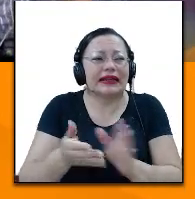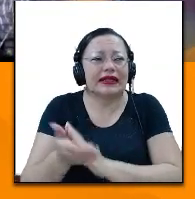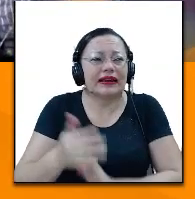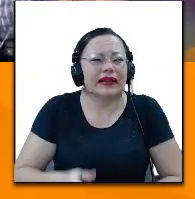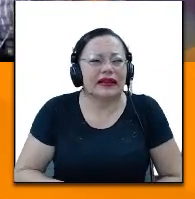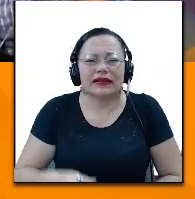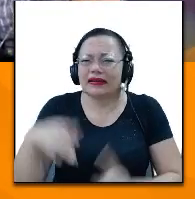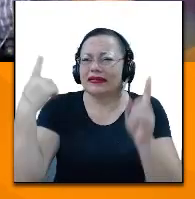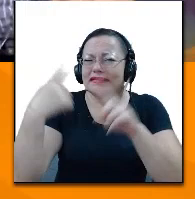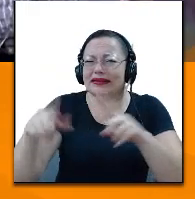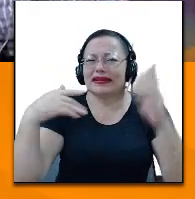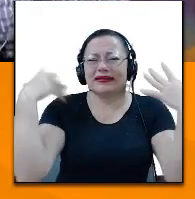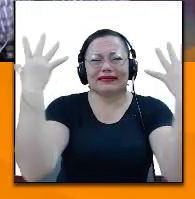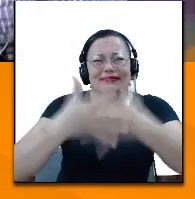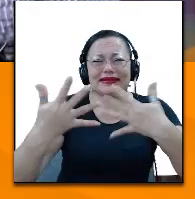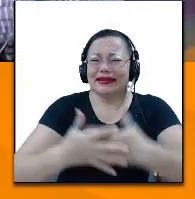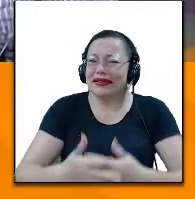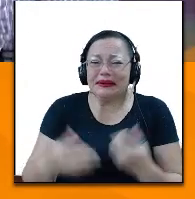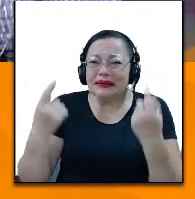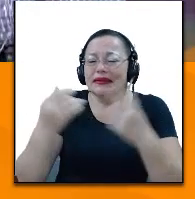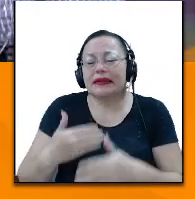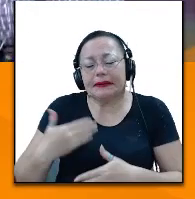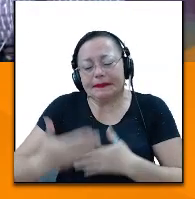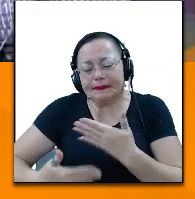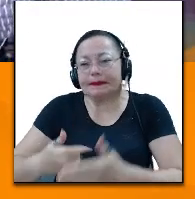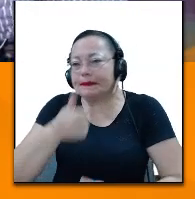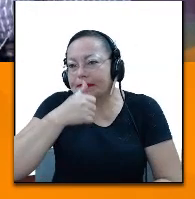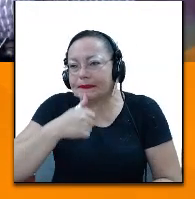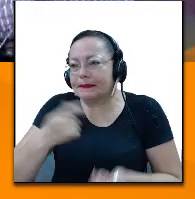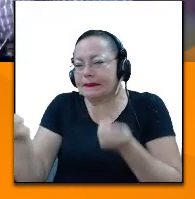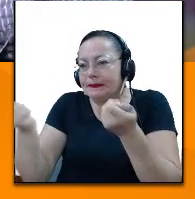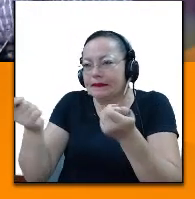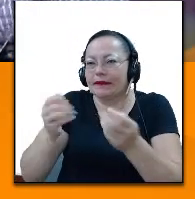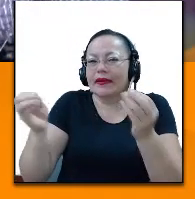una confusión totalmente loca, pero bueno, ahí están intentando controlarse.